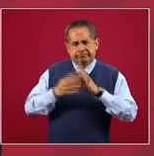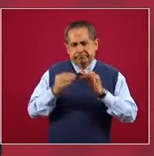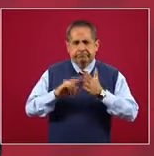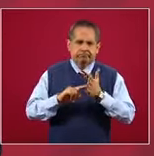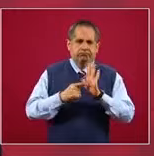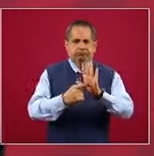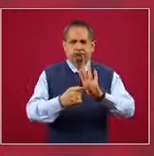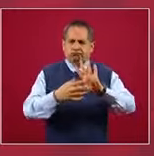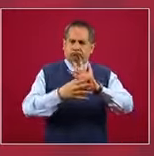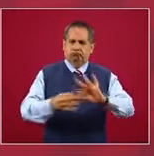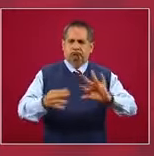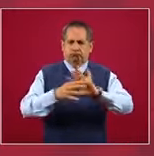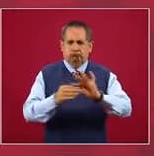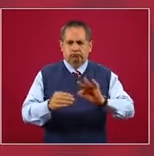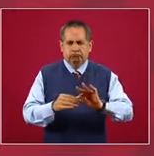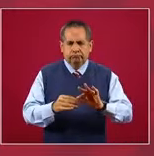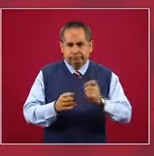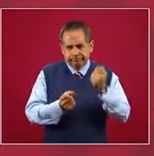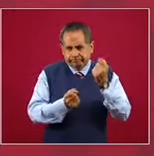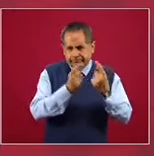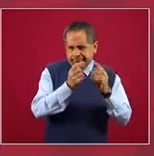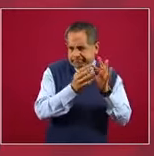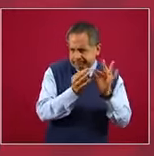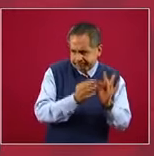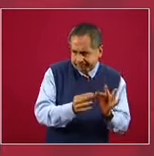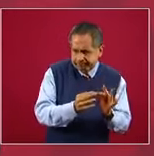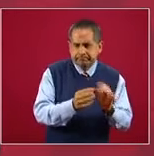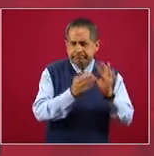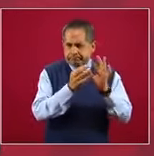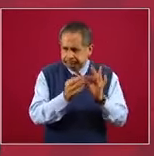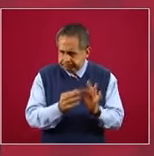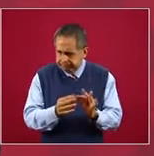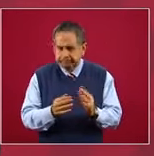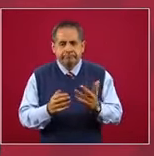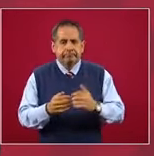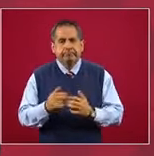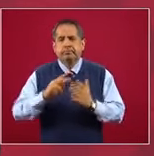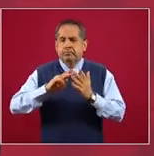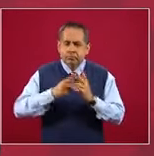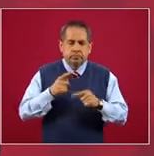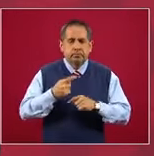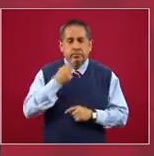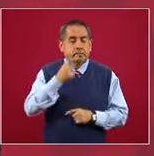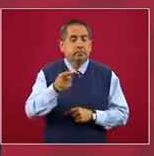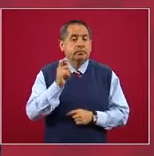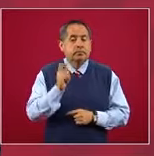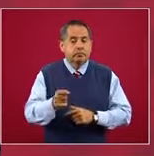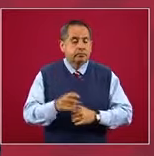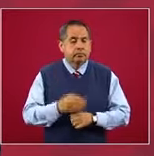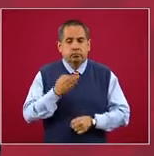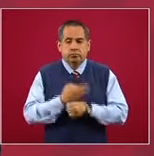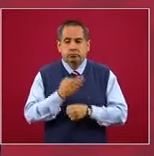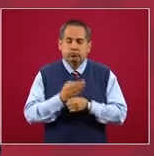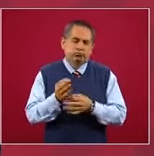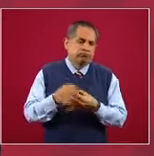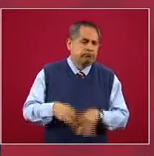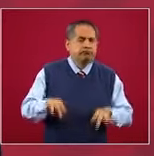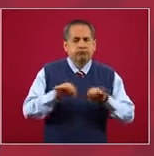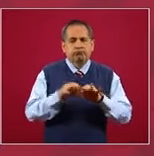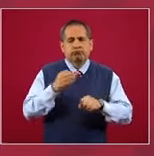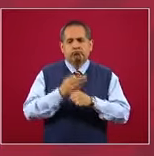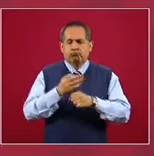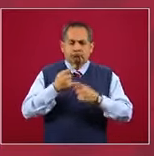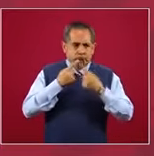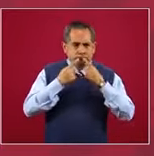y vamos a entrar en cierto detalle sobre lo que está ocurriendo y reitero que el interés, la importancia de